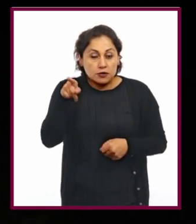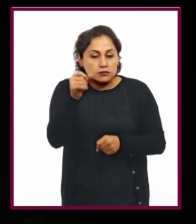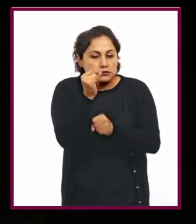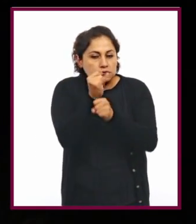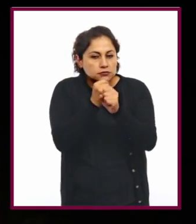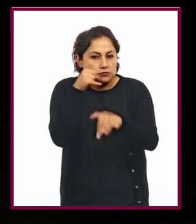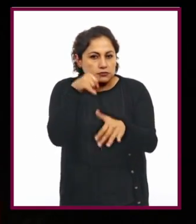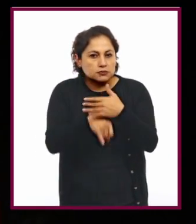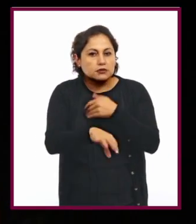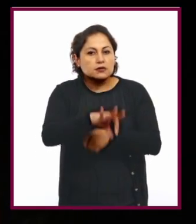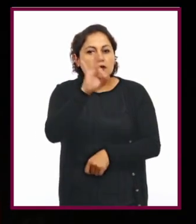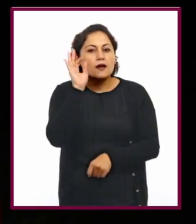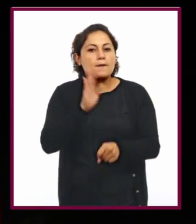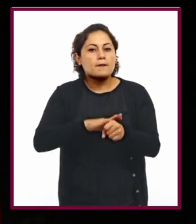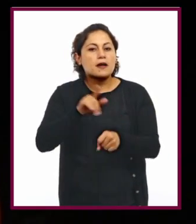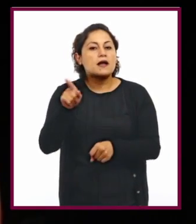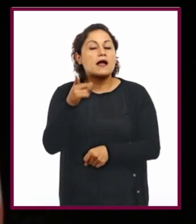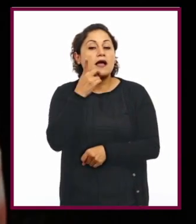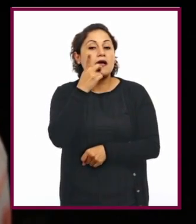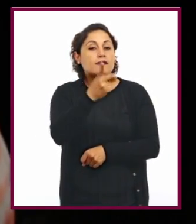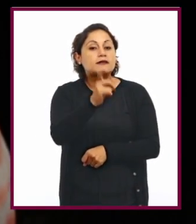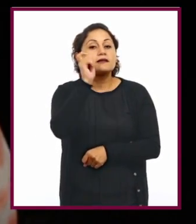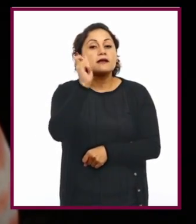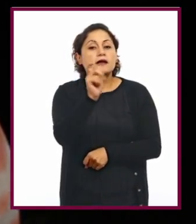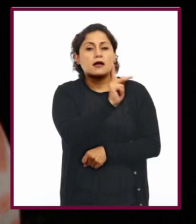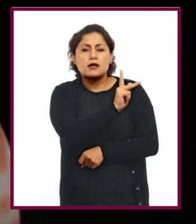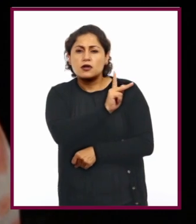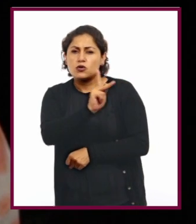pero fue más allá. Afirmó que